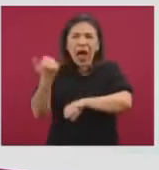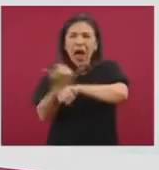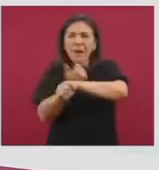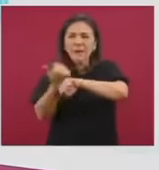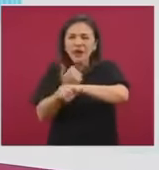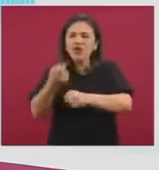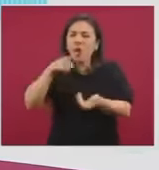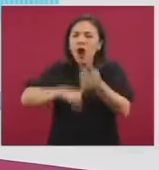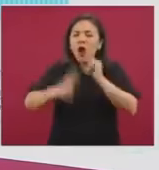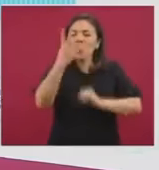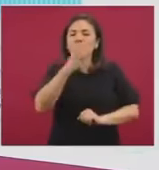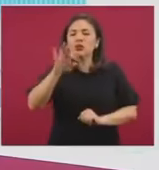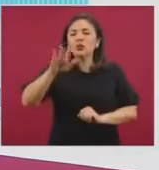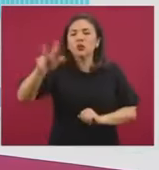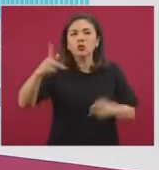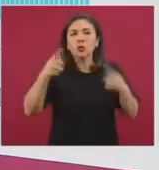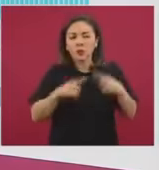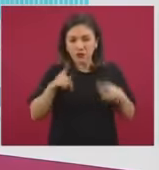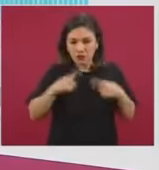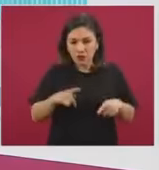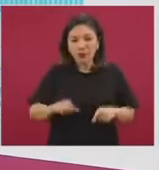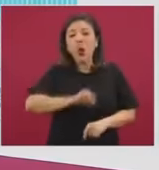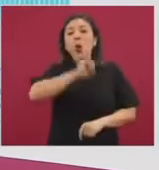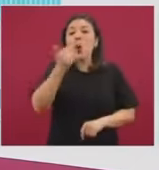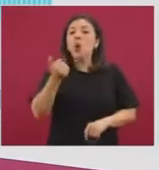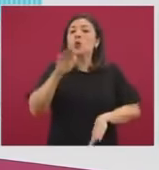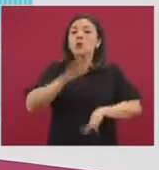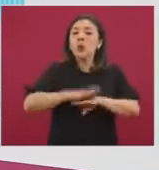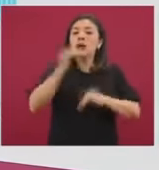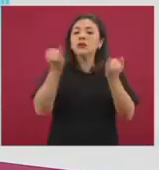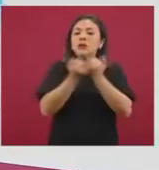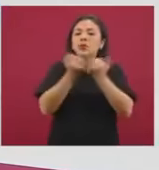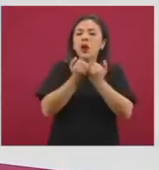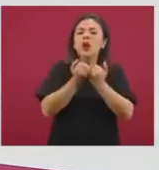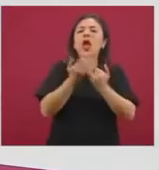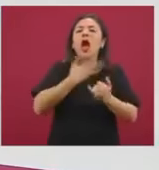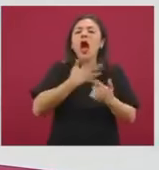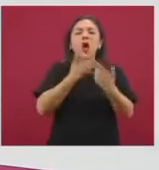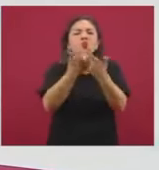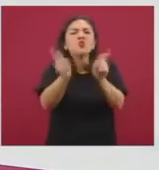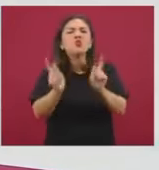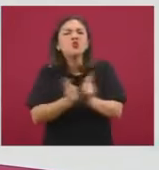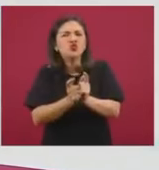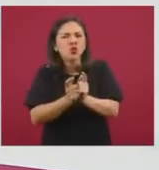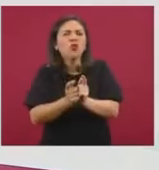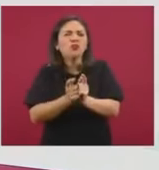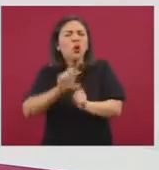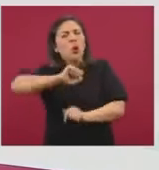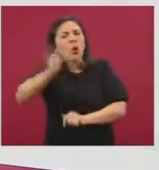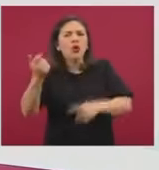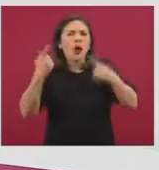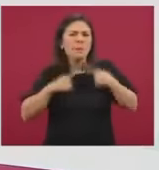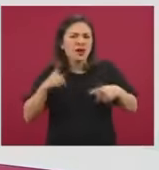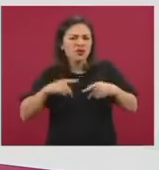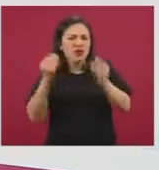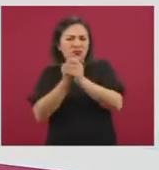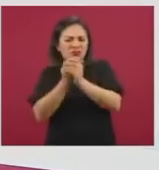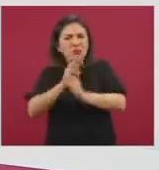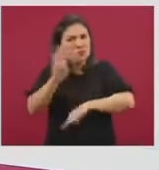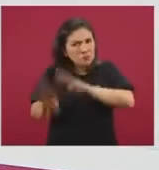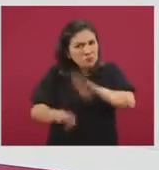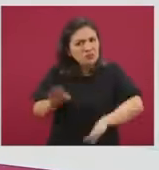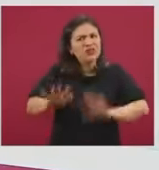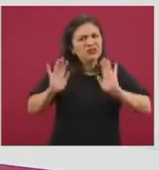son 458, y pues tenemos, igual que con los casos, tenemos un grupo de personas o de fallecimientos